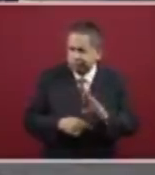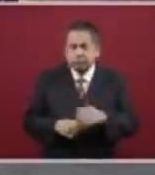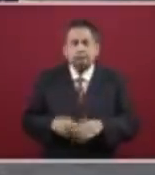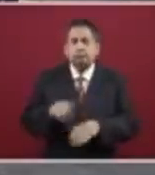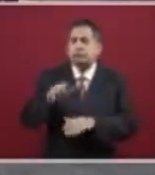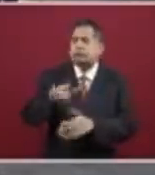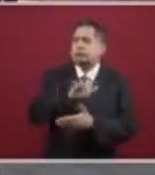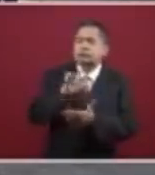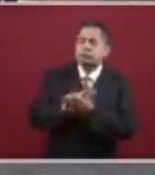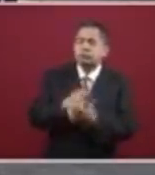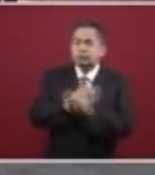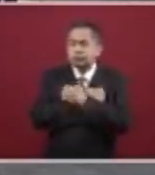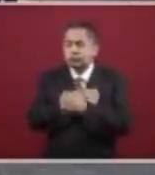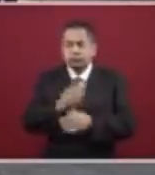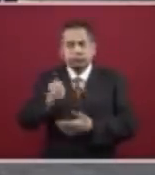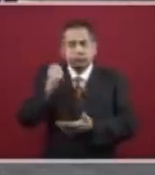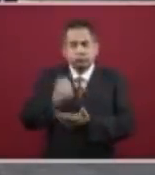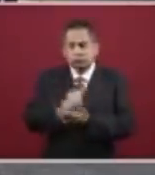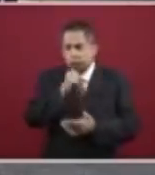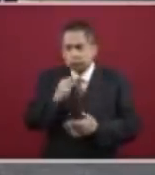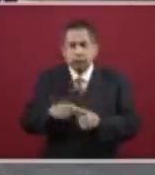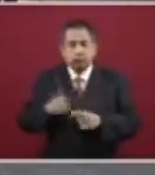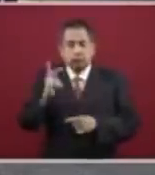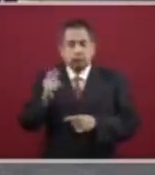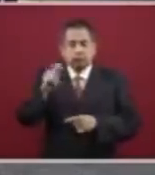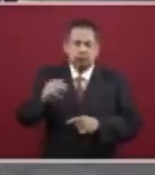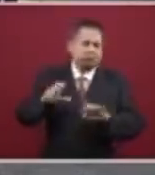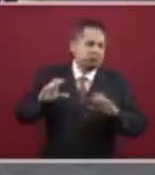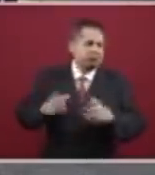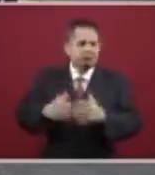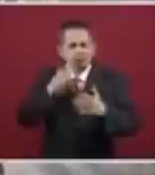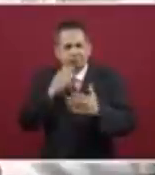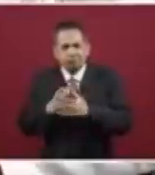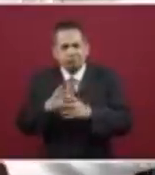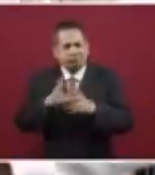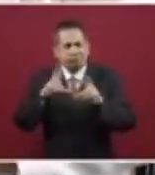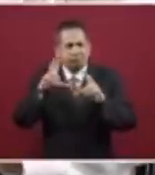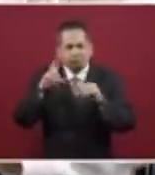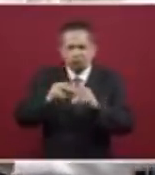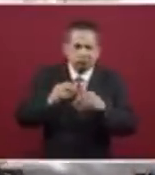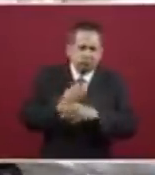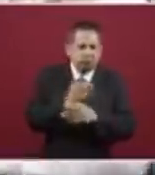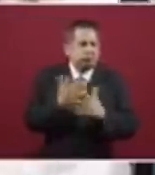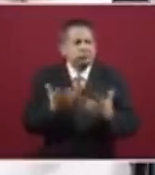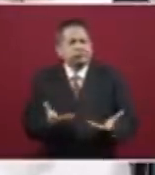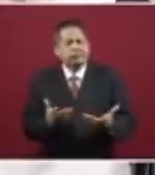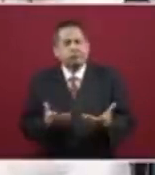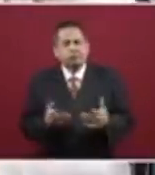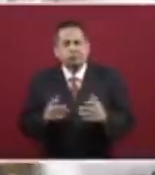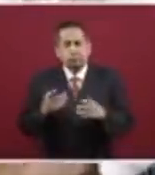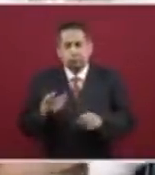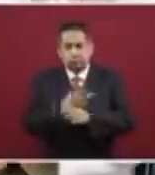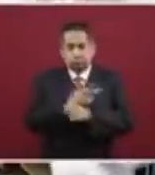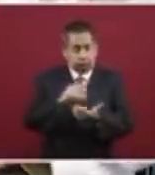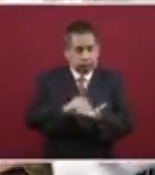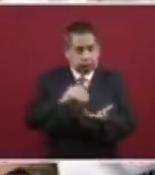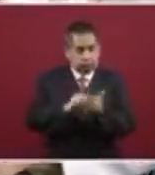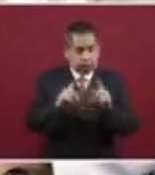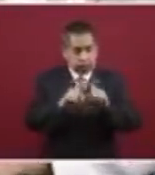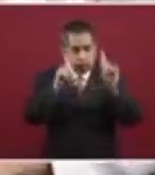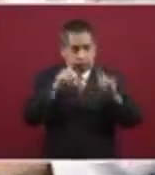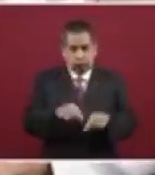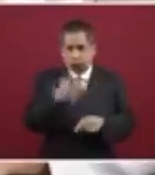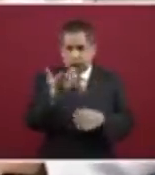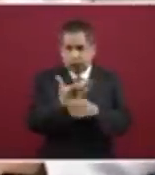reforma educativa, pues no se aprobó. Los panistas, sí, incluso festejaron que no cayó. ¿Y cuál es, si se mantiene la vigencia del memorándum